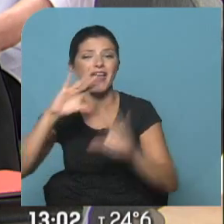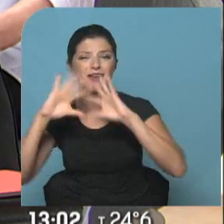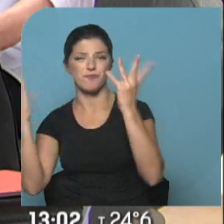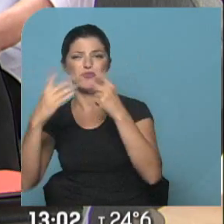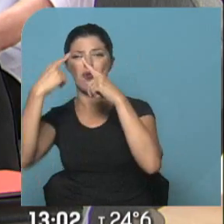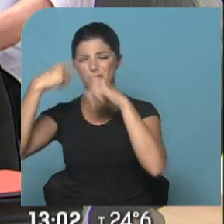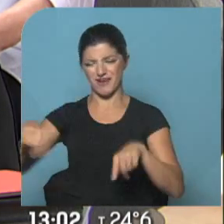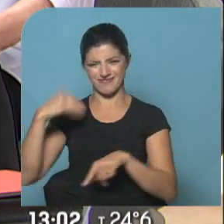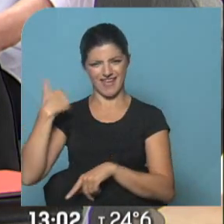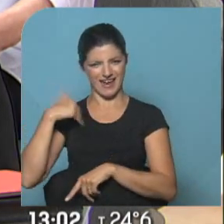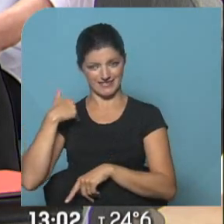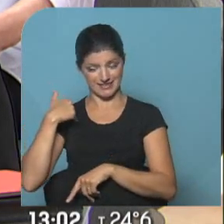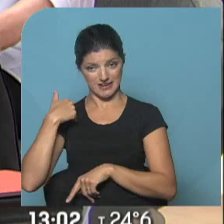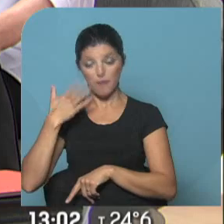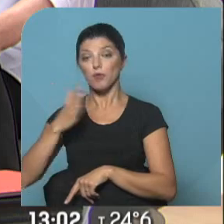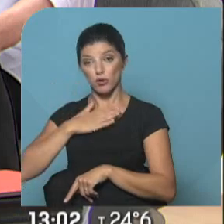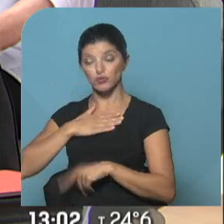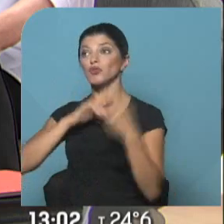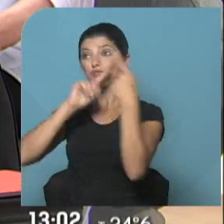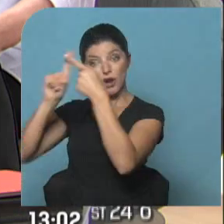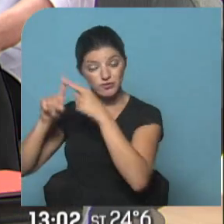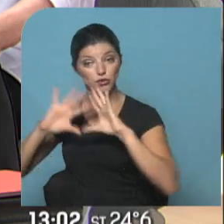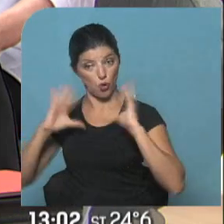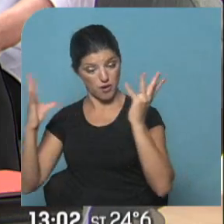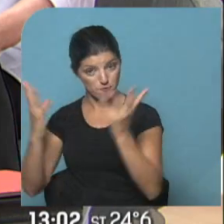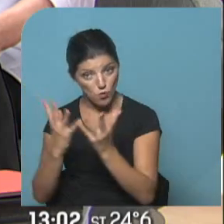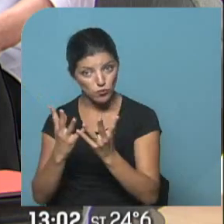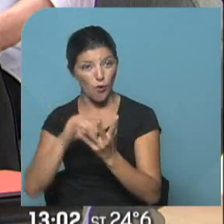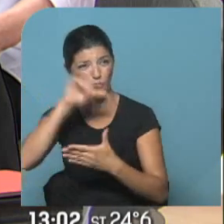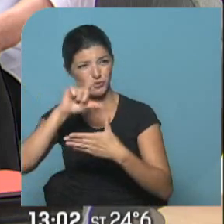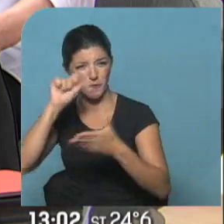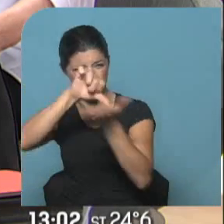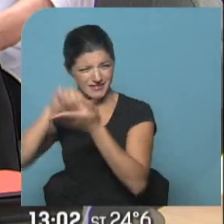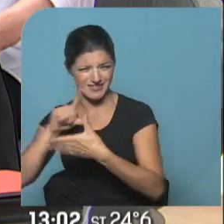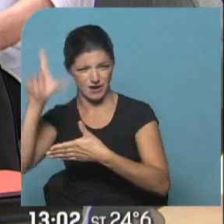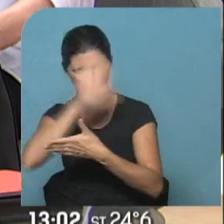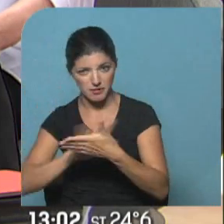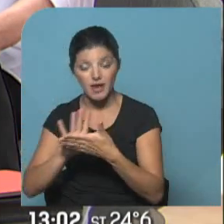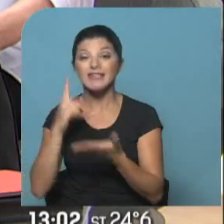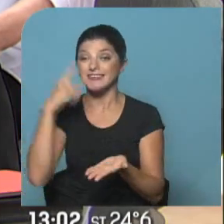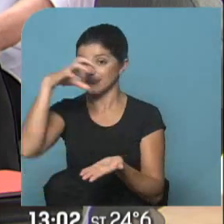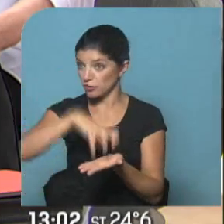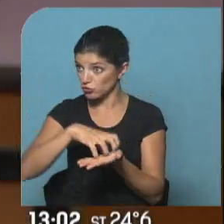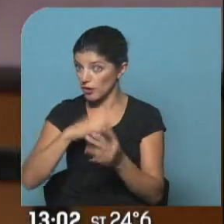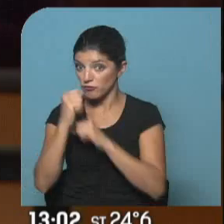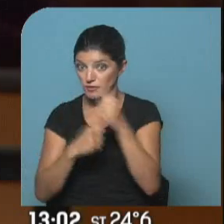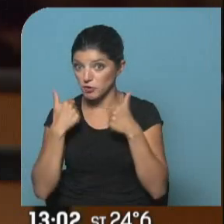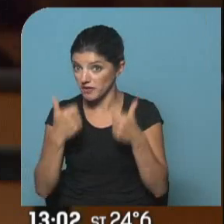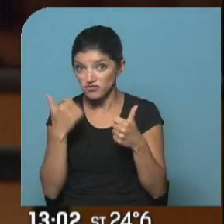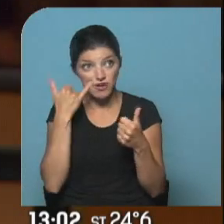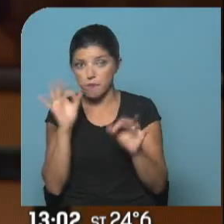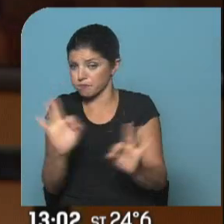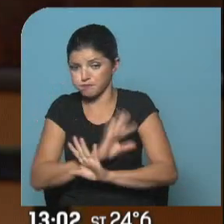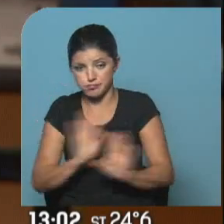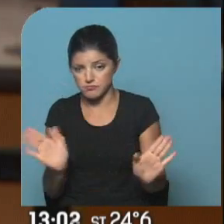tiene. Claro. Para el papel que Argentina tiene o que otros países de la región tienen, este tipo de instituciones, si funcionaran bien, serían suficientes